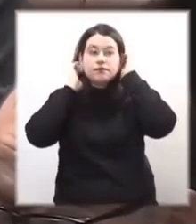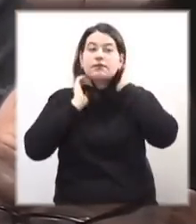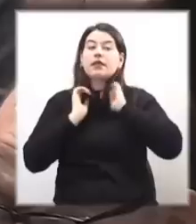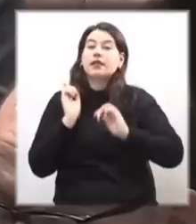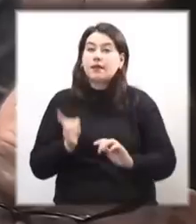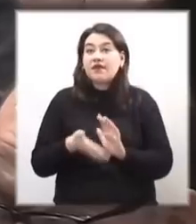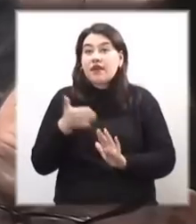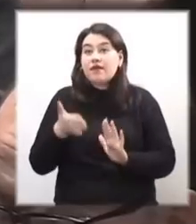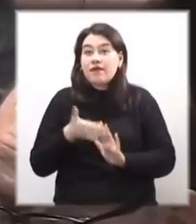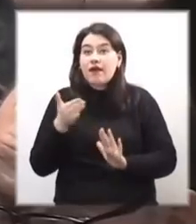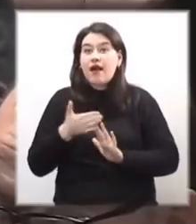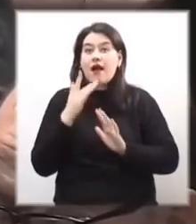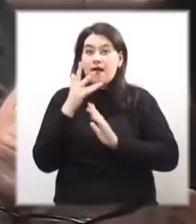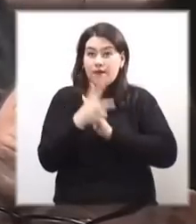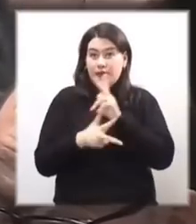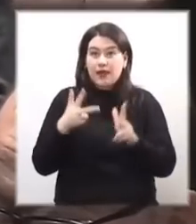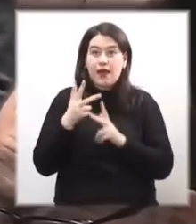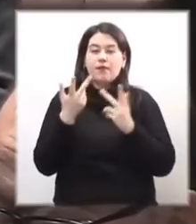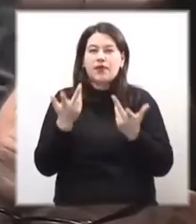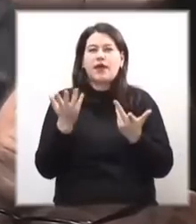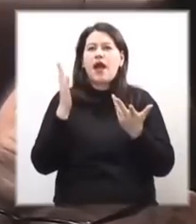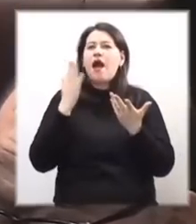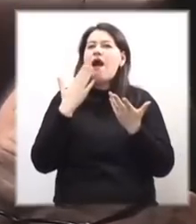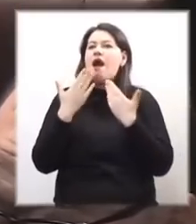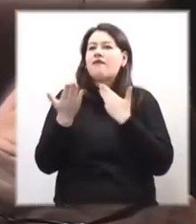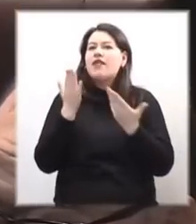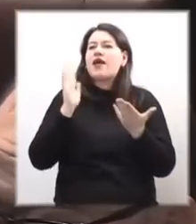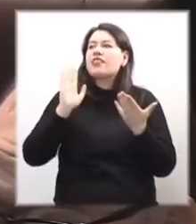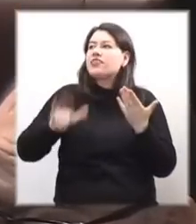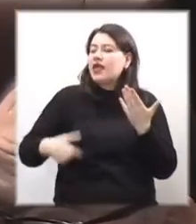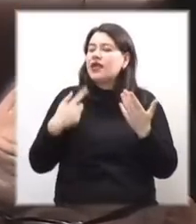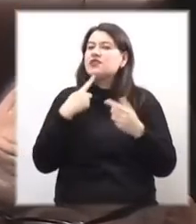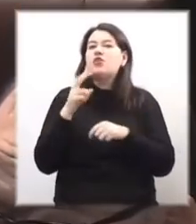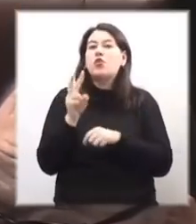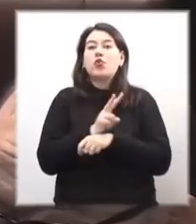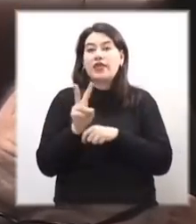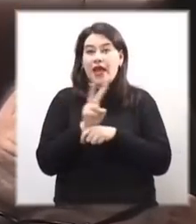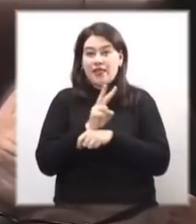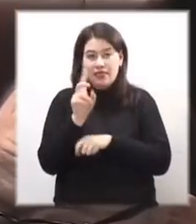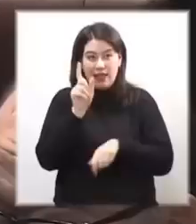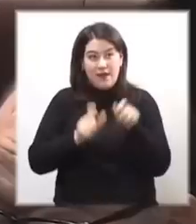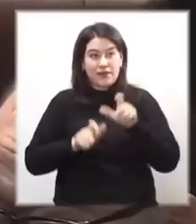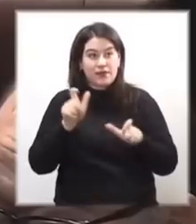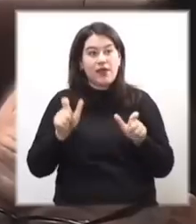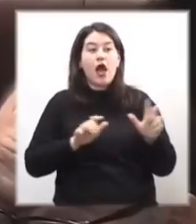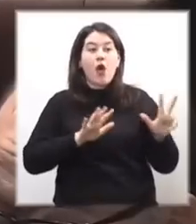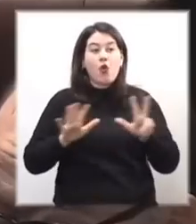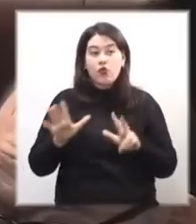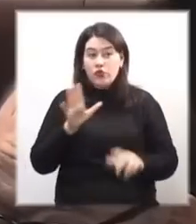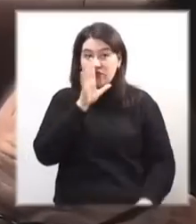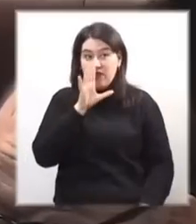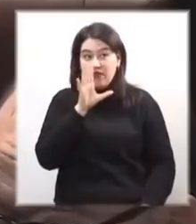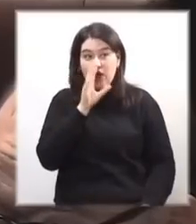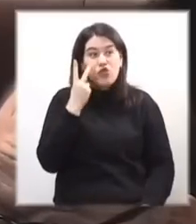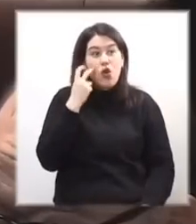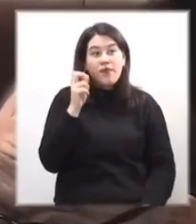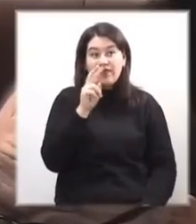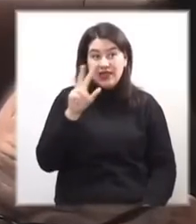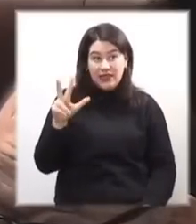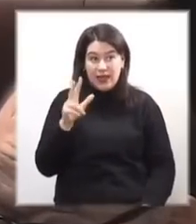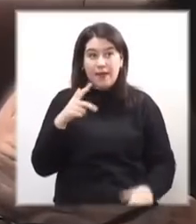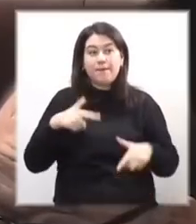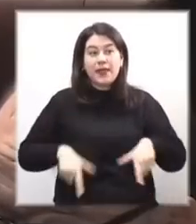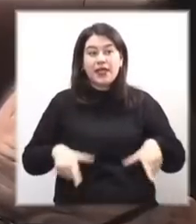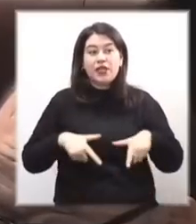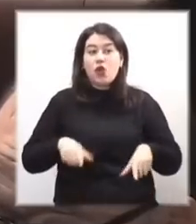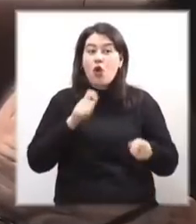También lo vamos a mencionar porque claramente esto habla de la seguridad pública. El 8 de febrero del 23, el